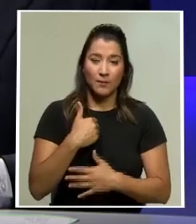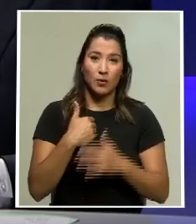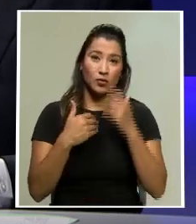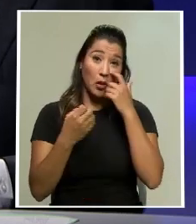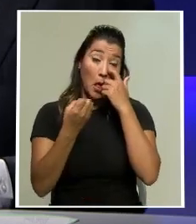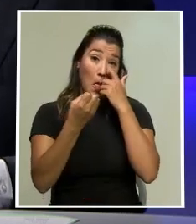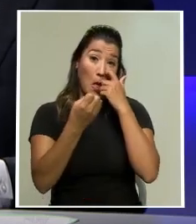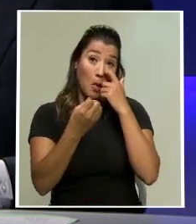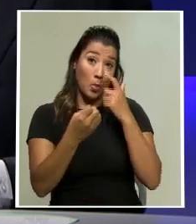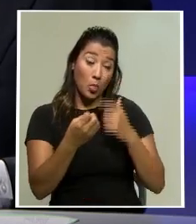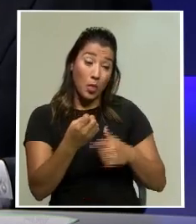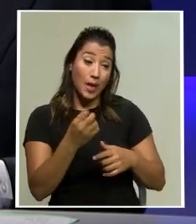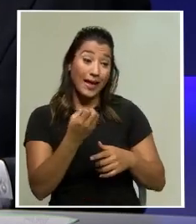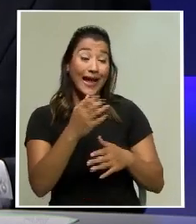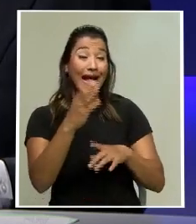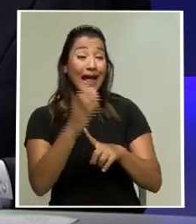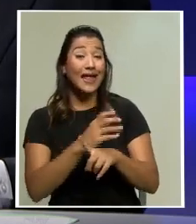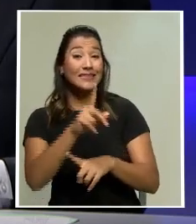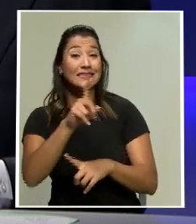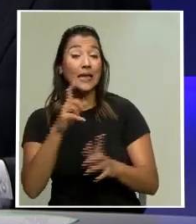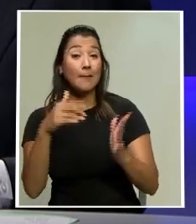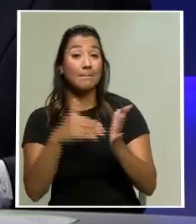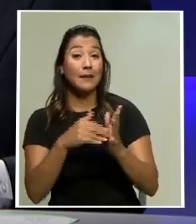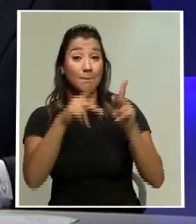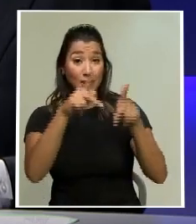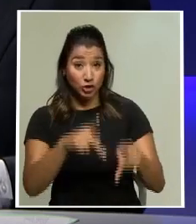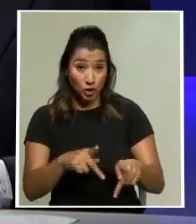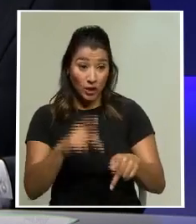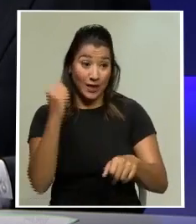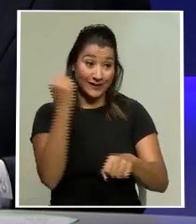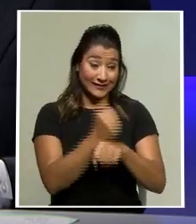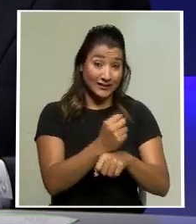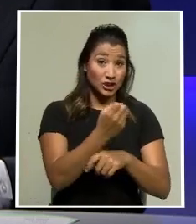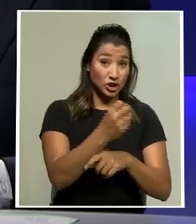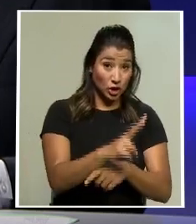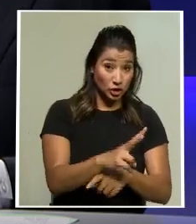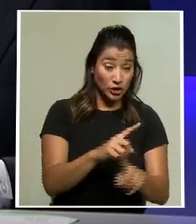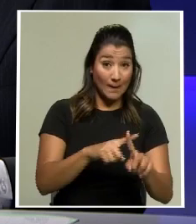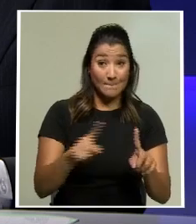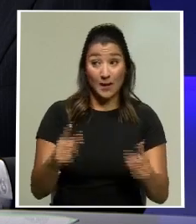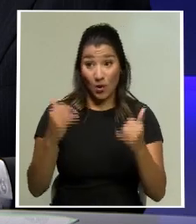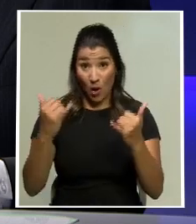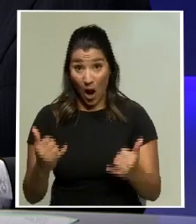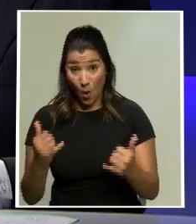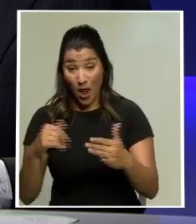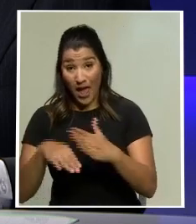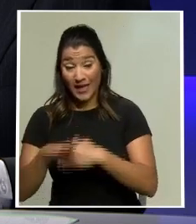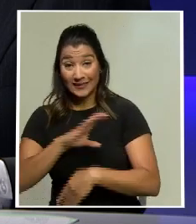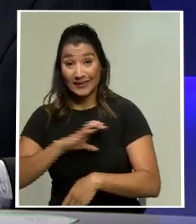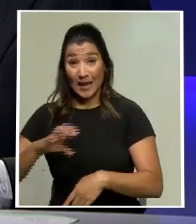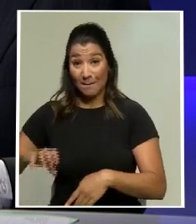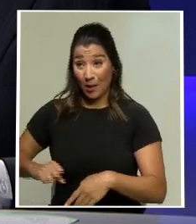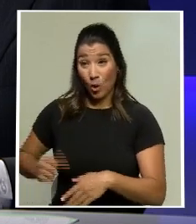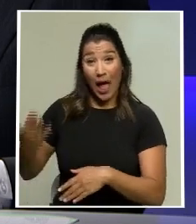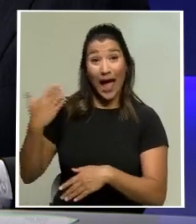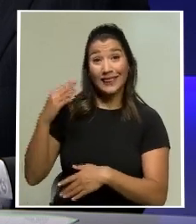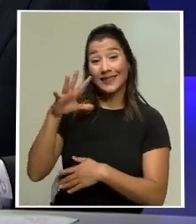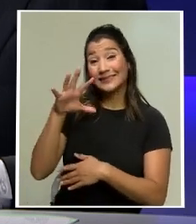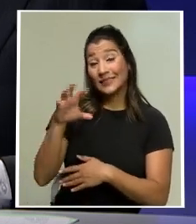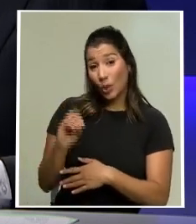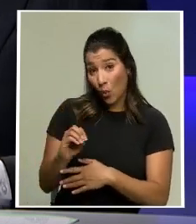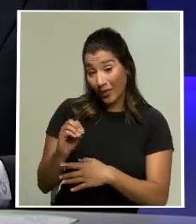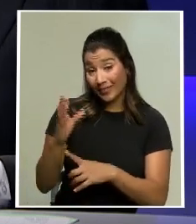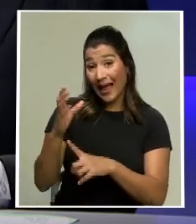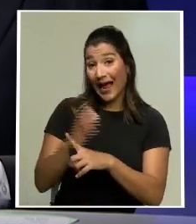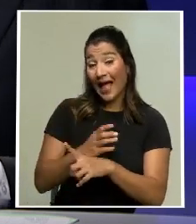homicidios cada 100.000. El Salvador ahora está de 50, cayó a 19. ¿Cómo analizas ese